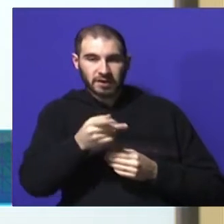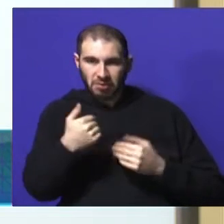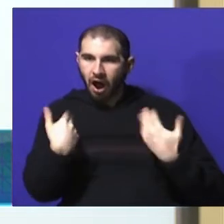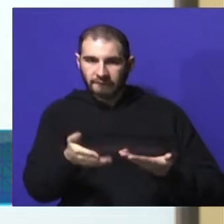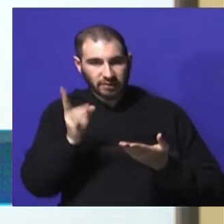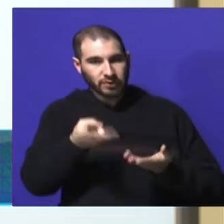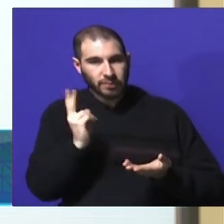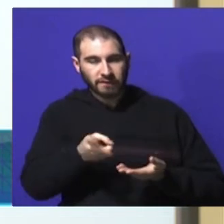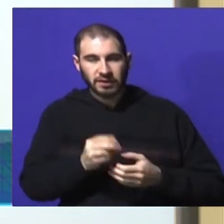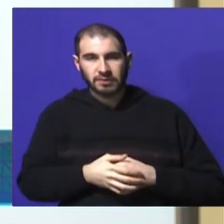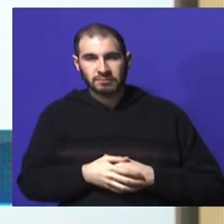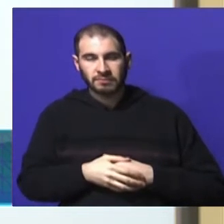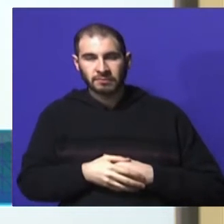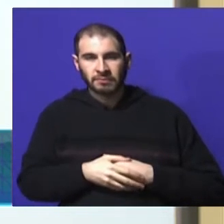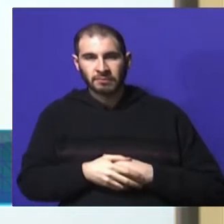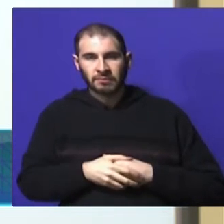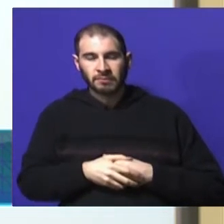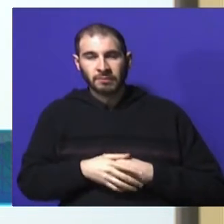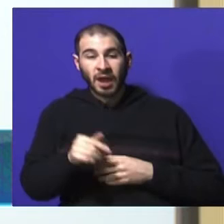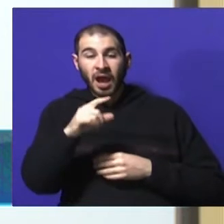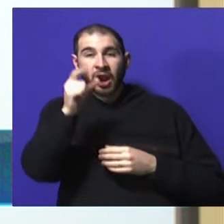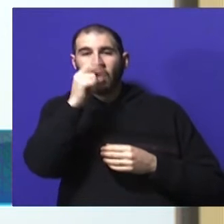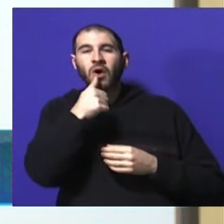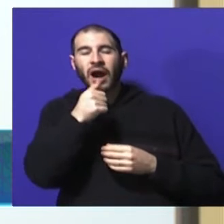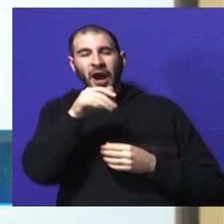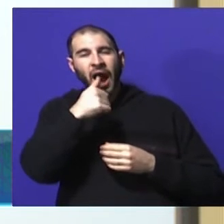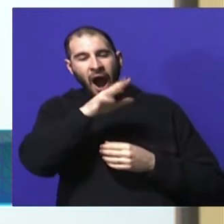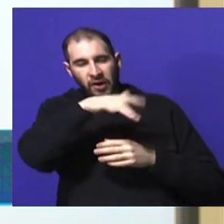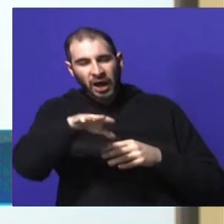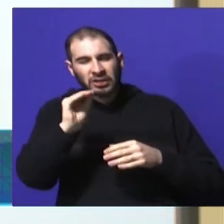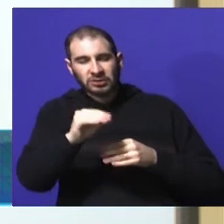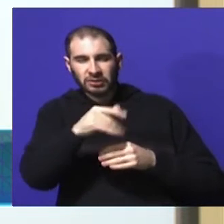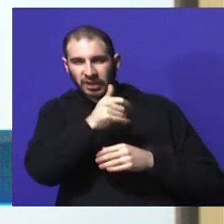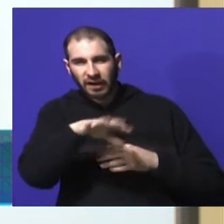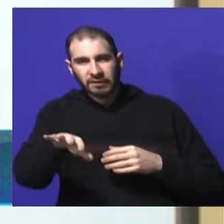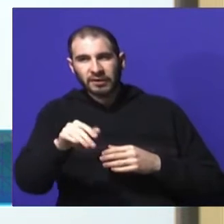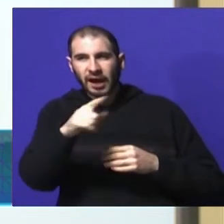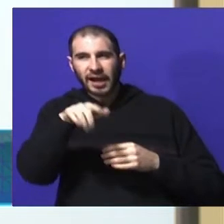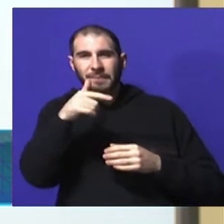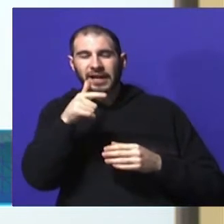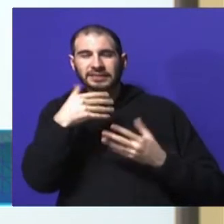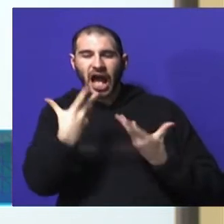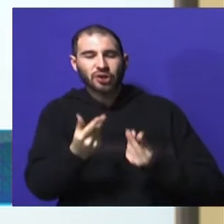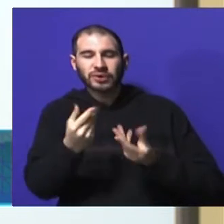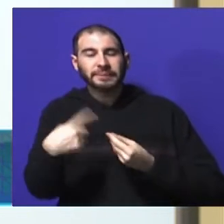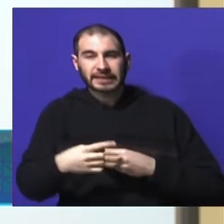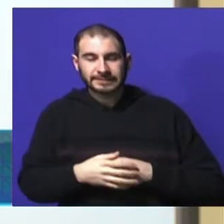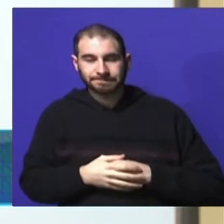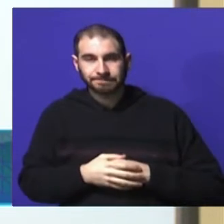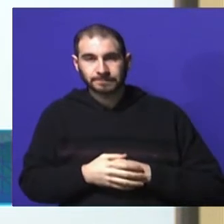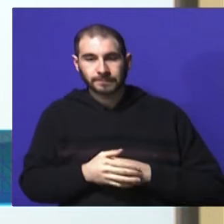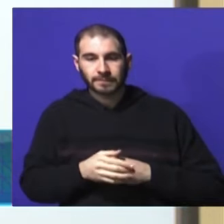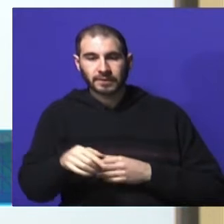sustancias contaminantes. Yo creo que este derrame en Veladero ha contribuido mucho a que